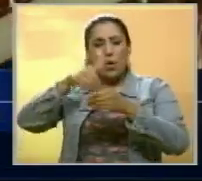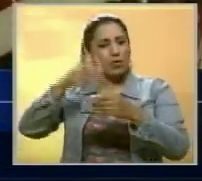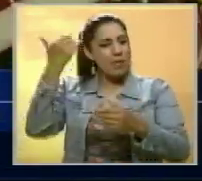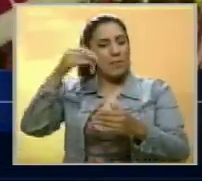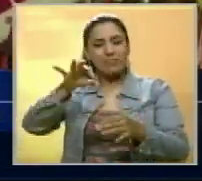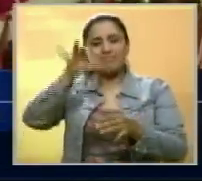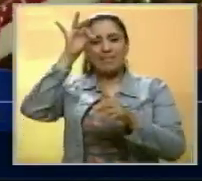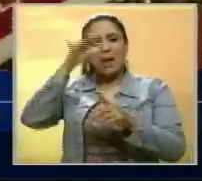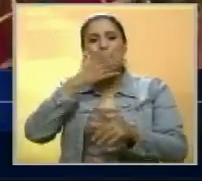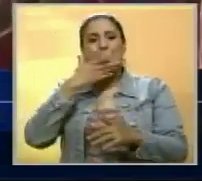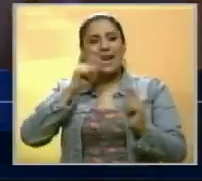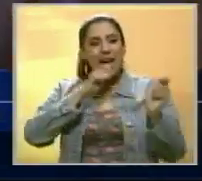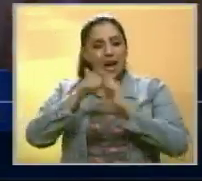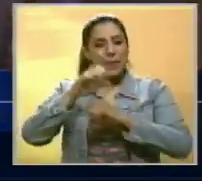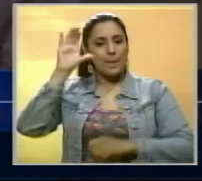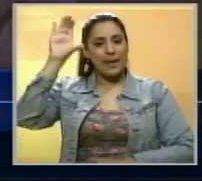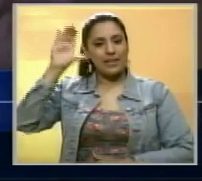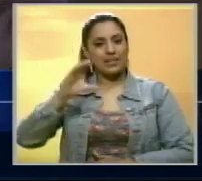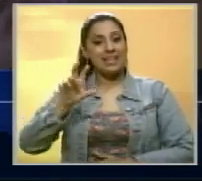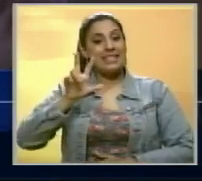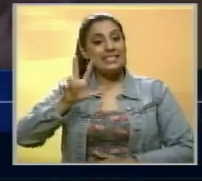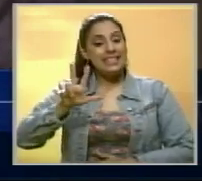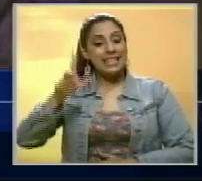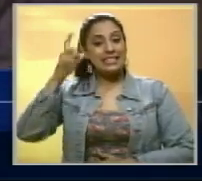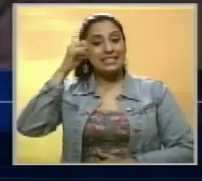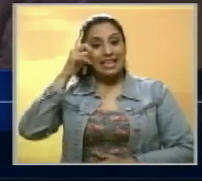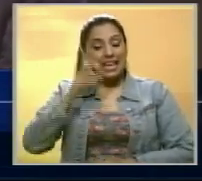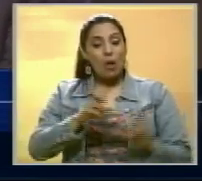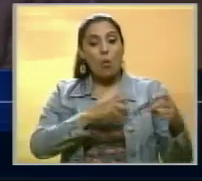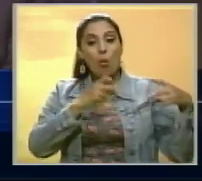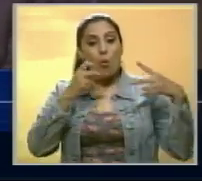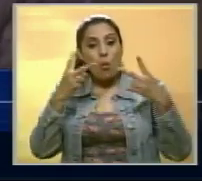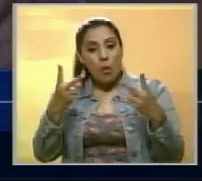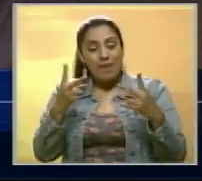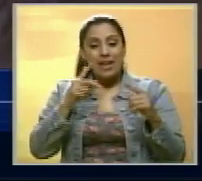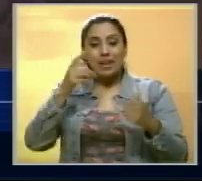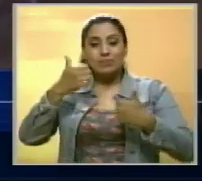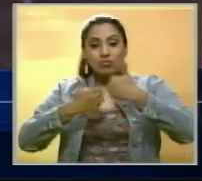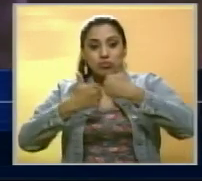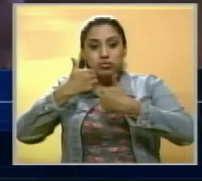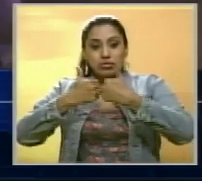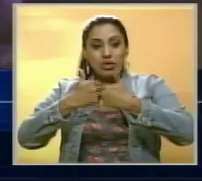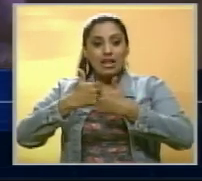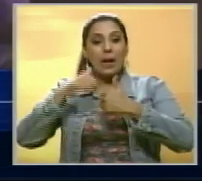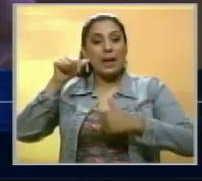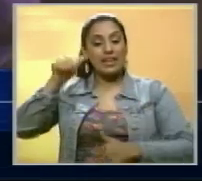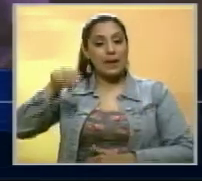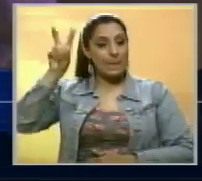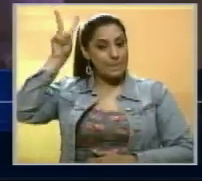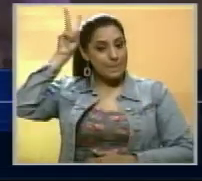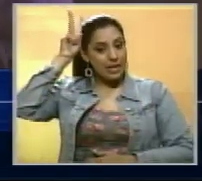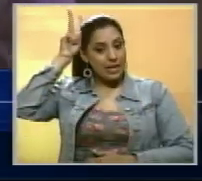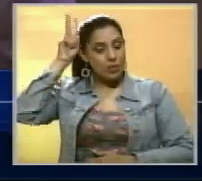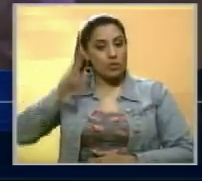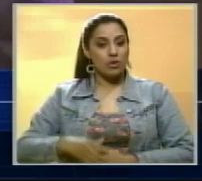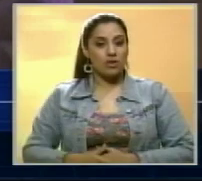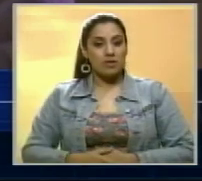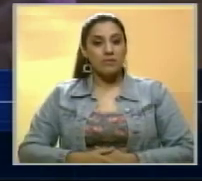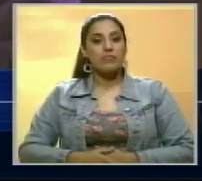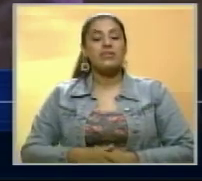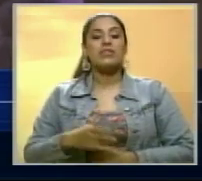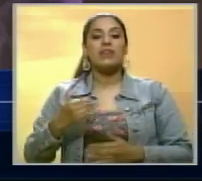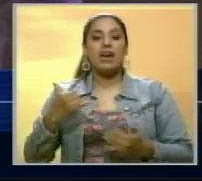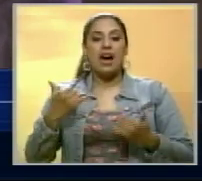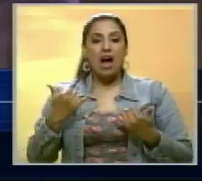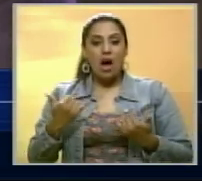seleccionar la mejor opción para el país. Tres días para la gran disyuntiva que enfrenta el Perú. ¿Te